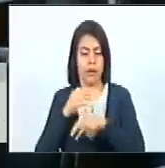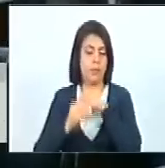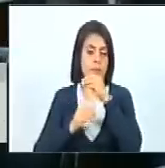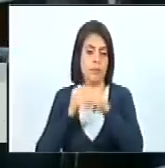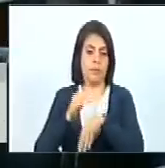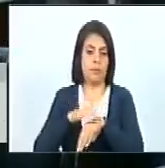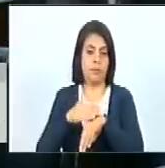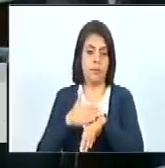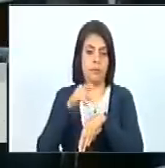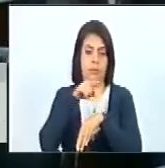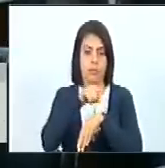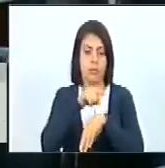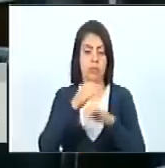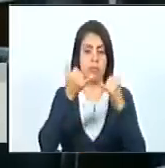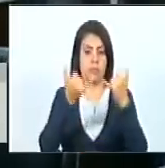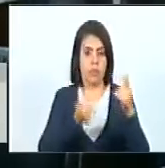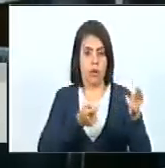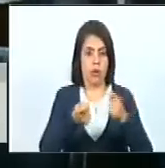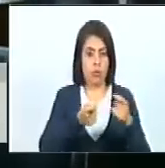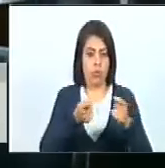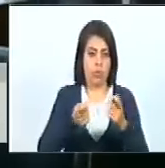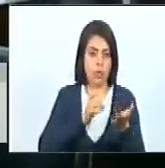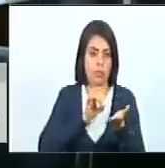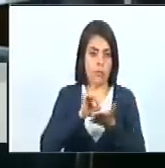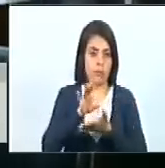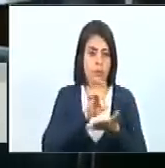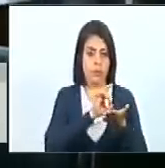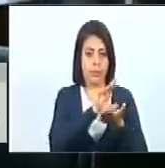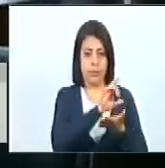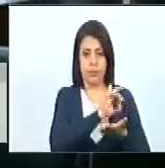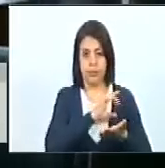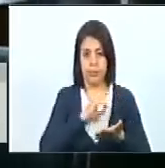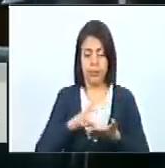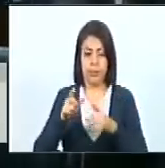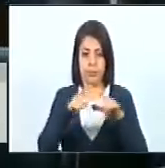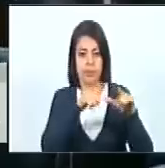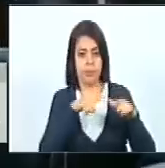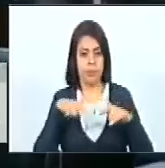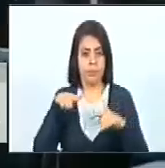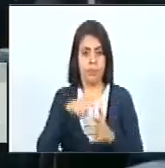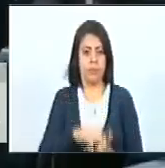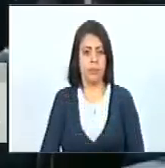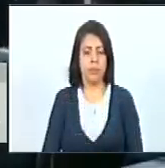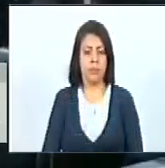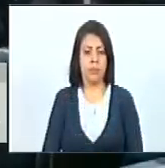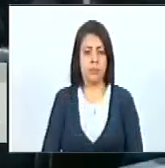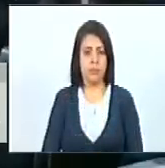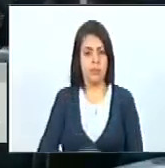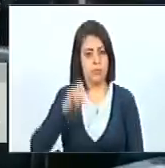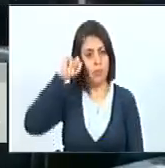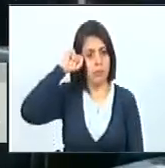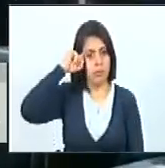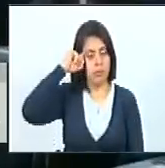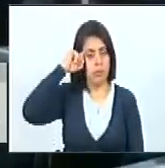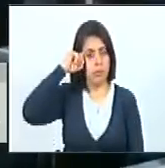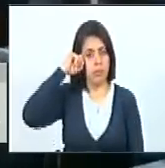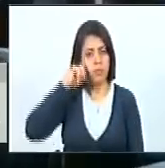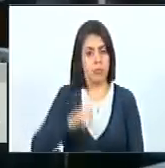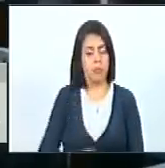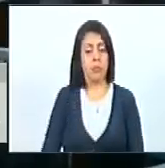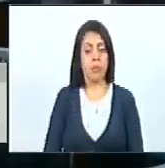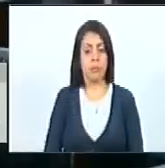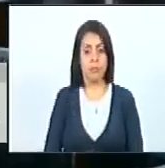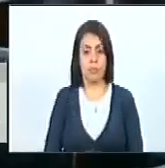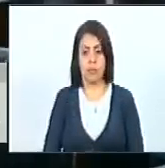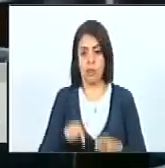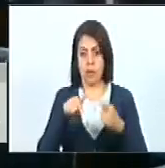siendo ya expulsados de la zona. Debo recordarle que en el marco